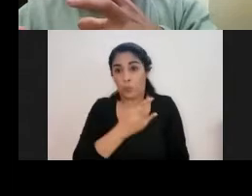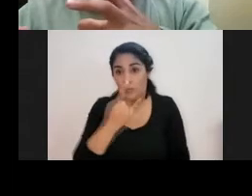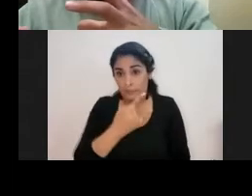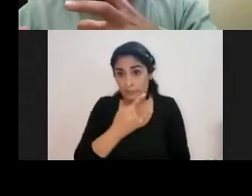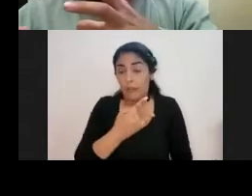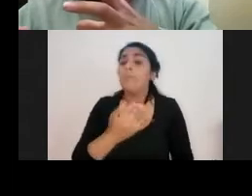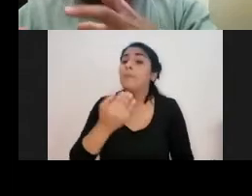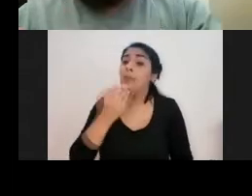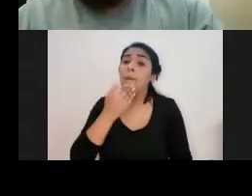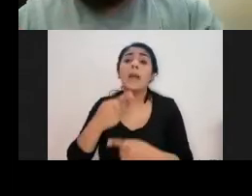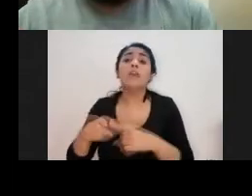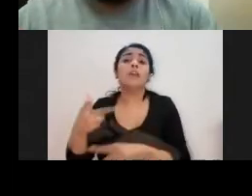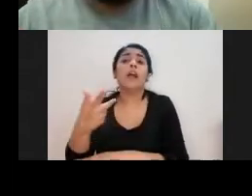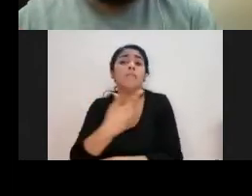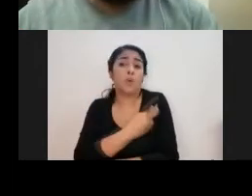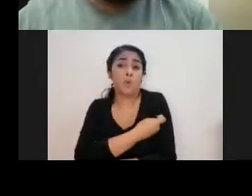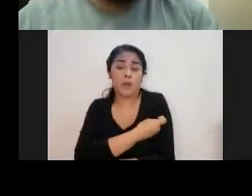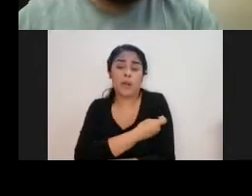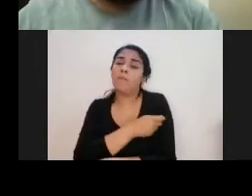uso total.